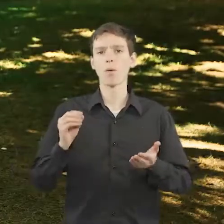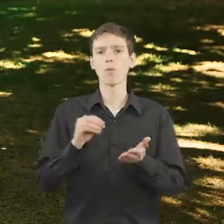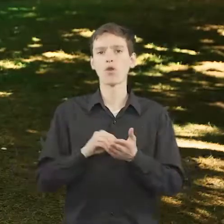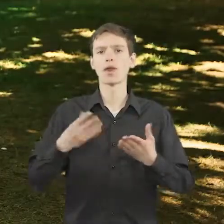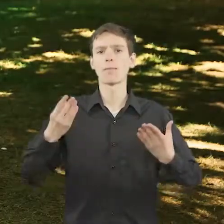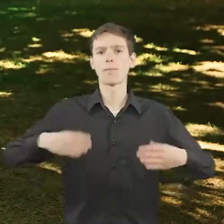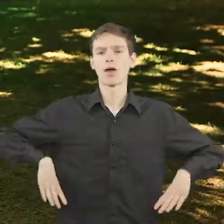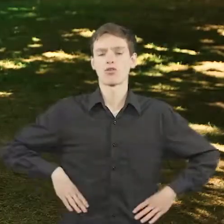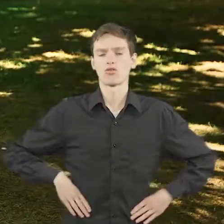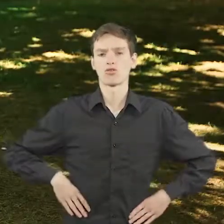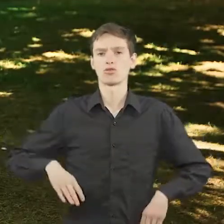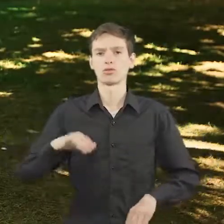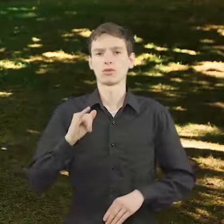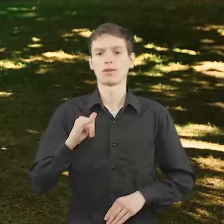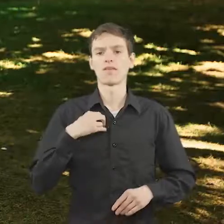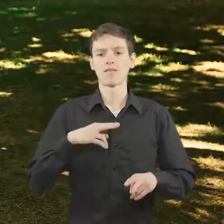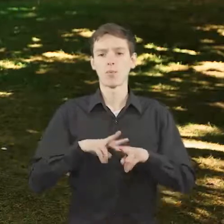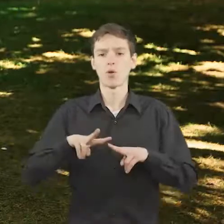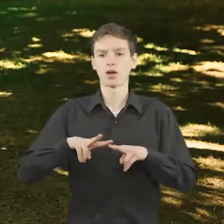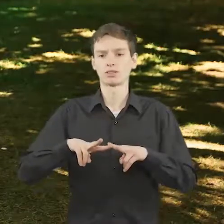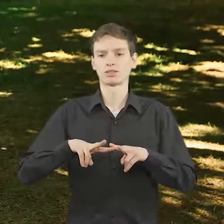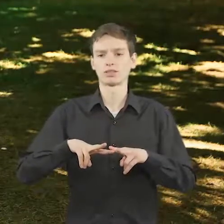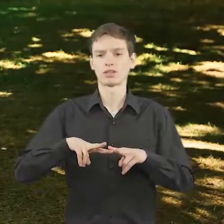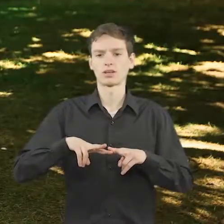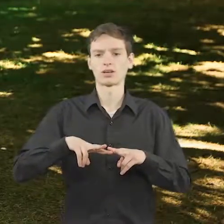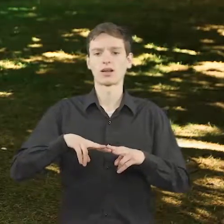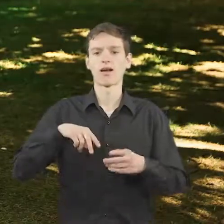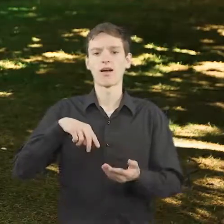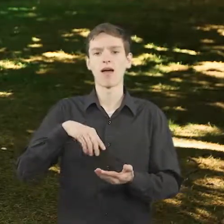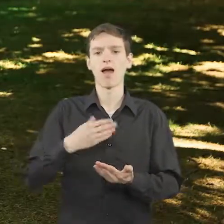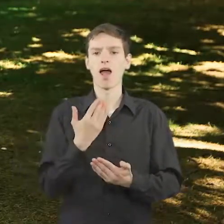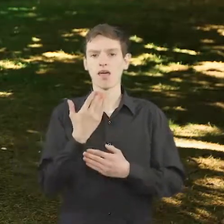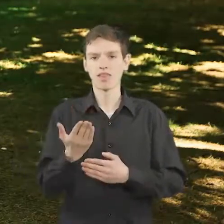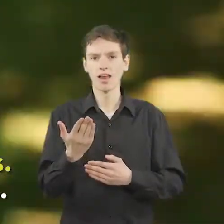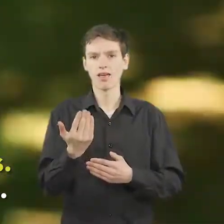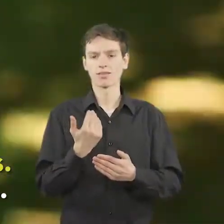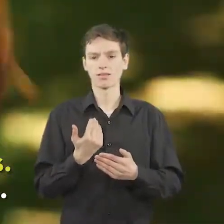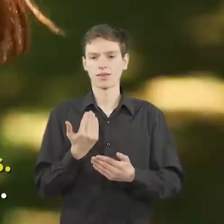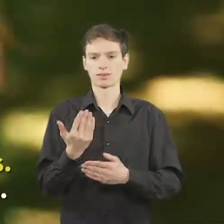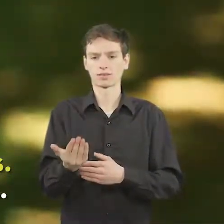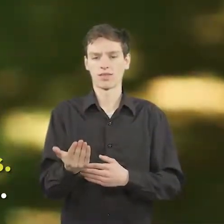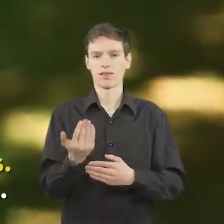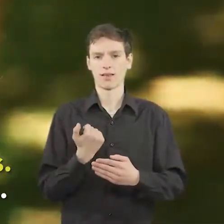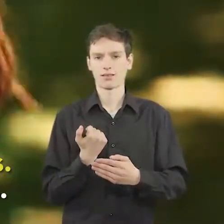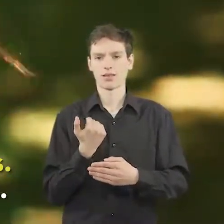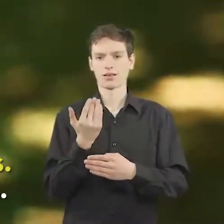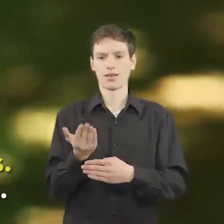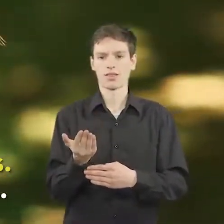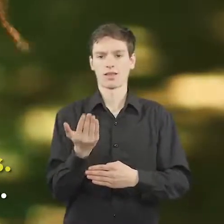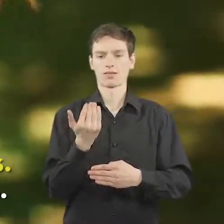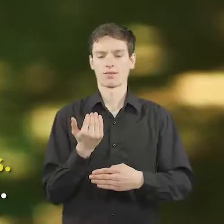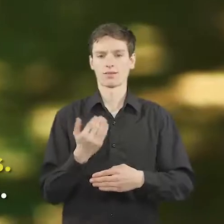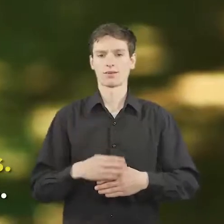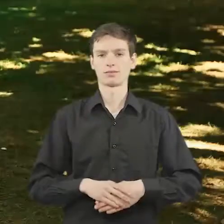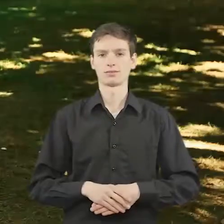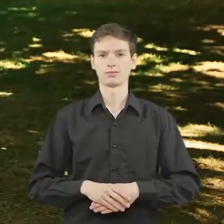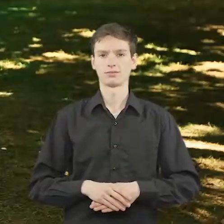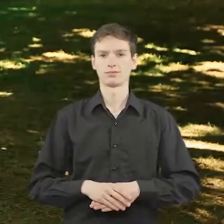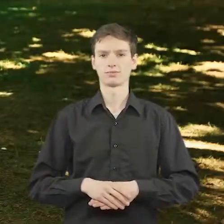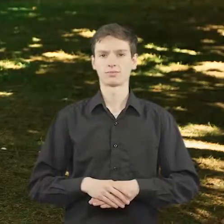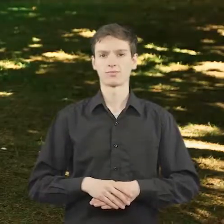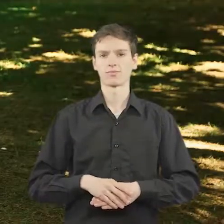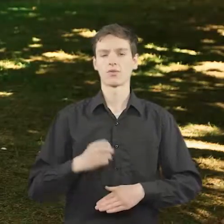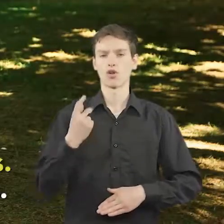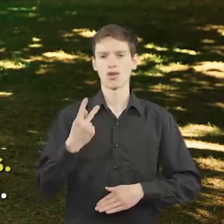manitos así. Manitos así. Y van a hacer esto. Adelante, atrás. Adelante, atrás. Adelante, atrás. Adelante, atrás. Así.